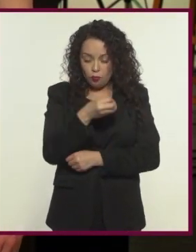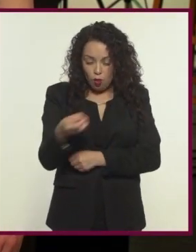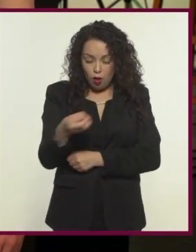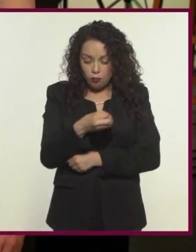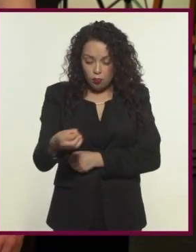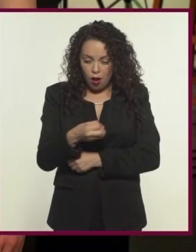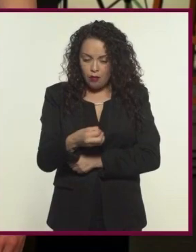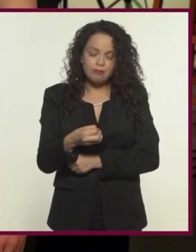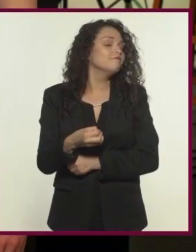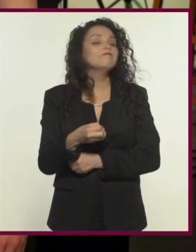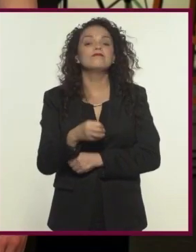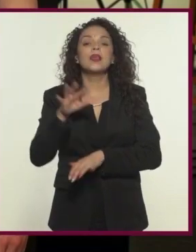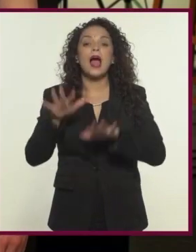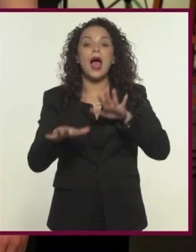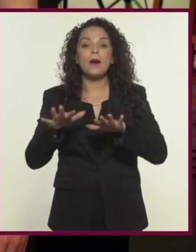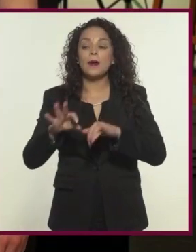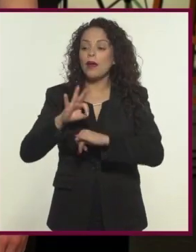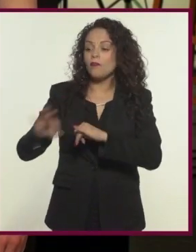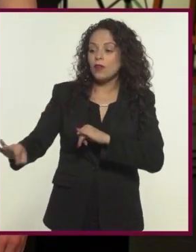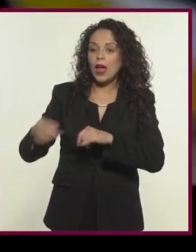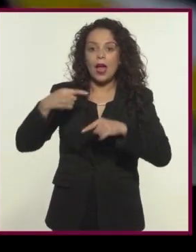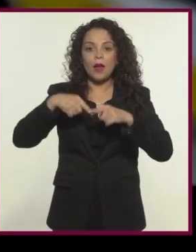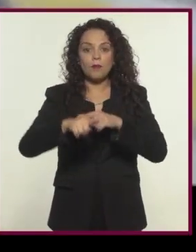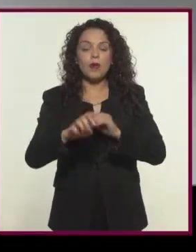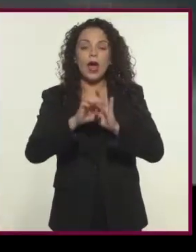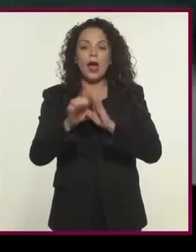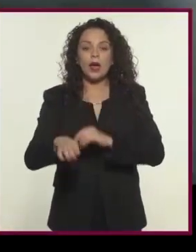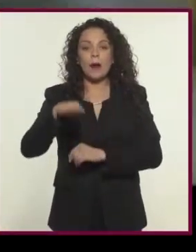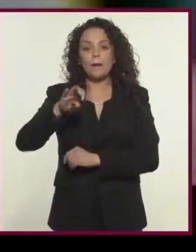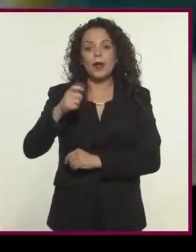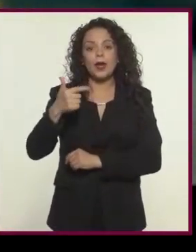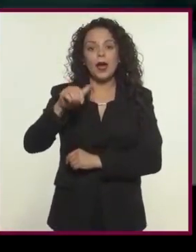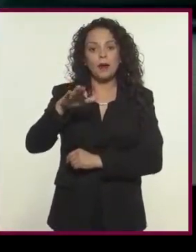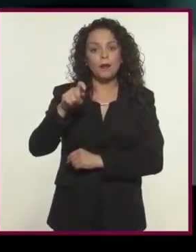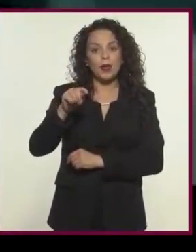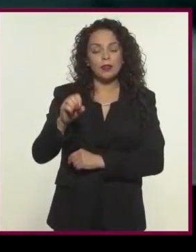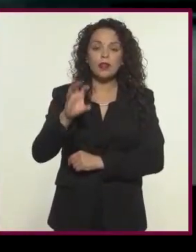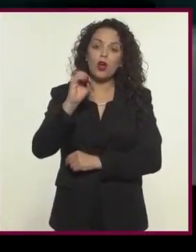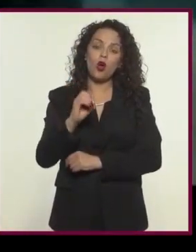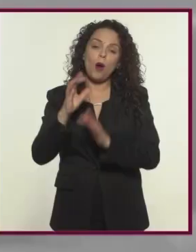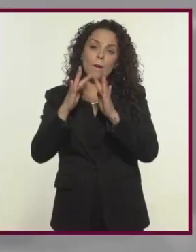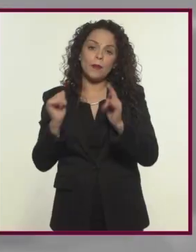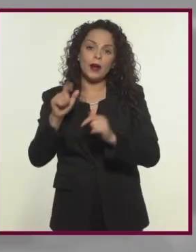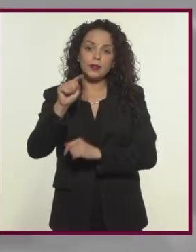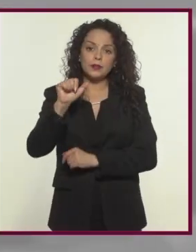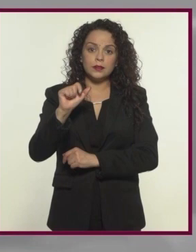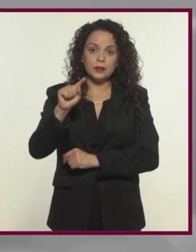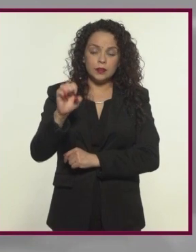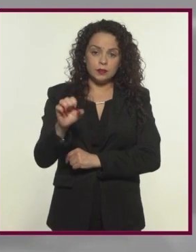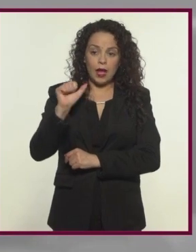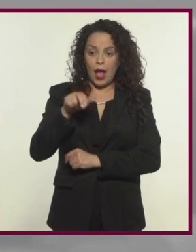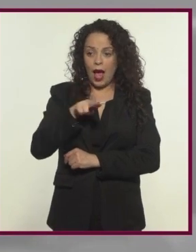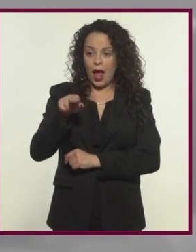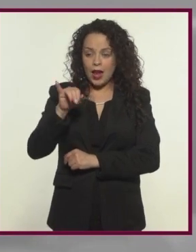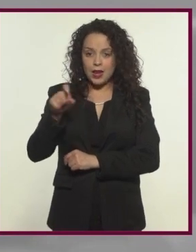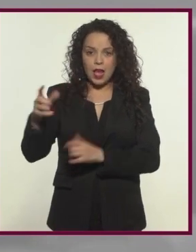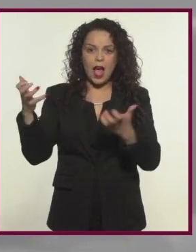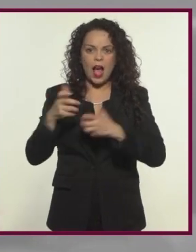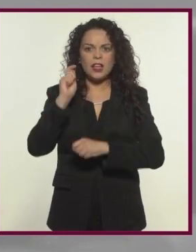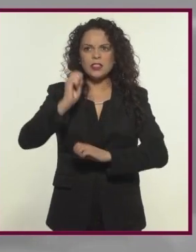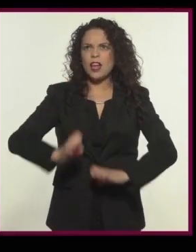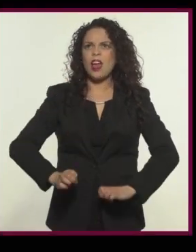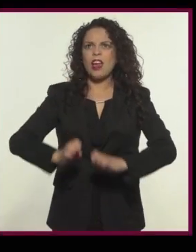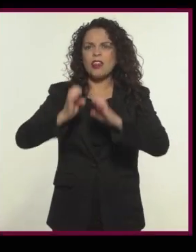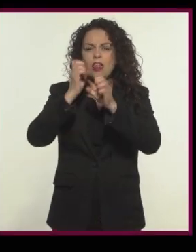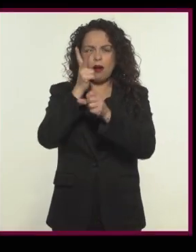recta, también hay casos donde se comienza por el final, como en Megamente. O como Empire State de Andy Warhol, que grabó el